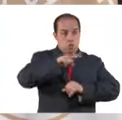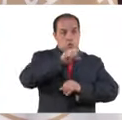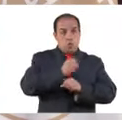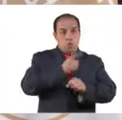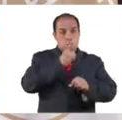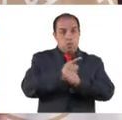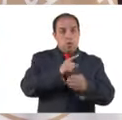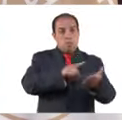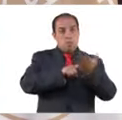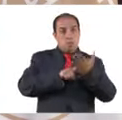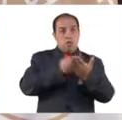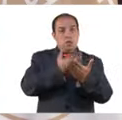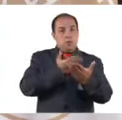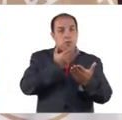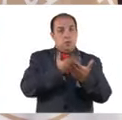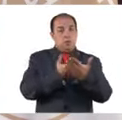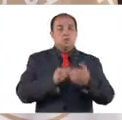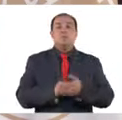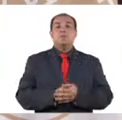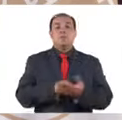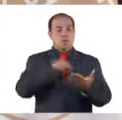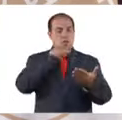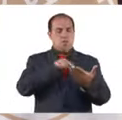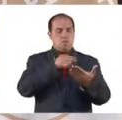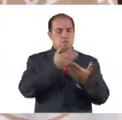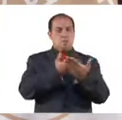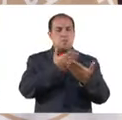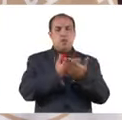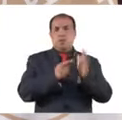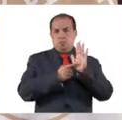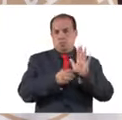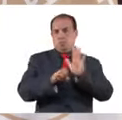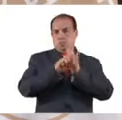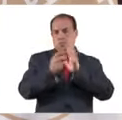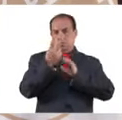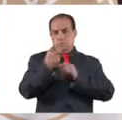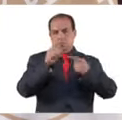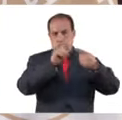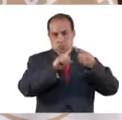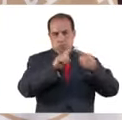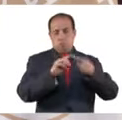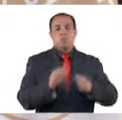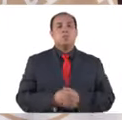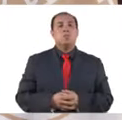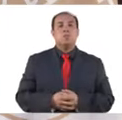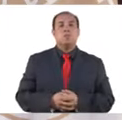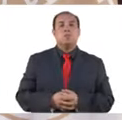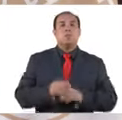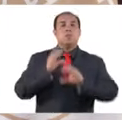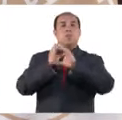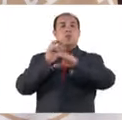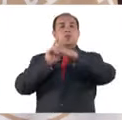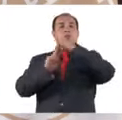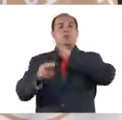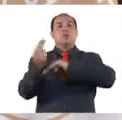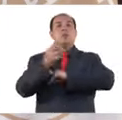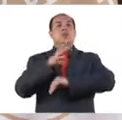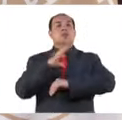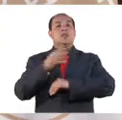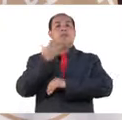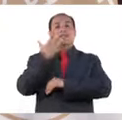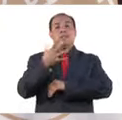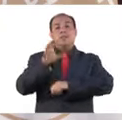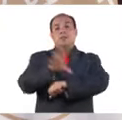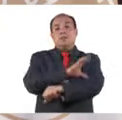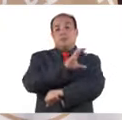presentaron una propuesta y en esa propuesta, les voy a dar dos ejemplos. El primero, el trolebús debe tener